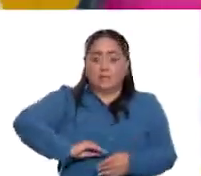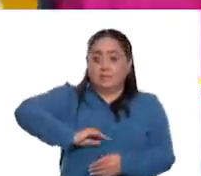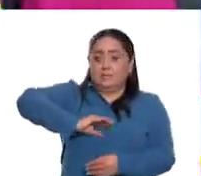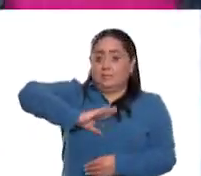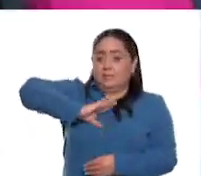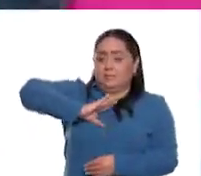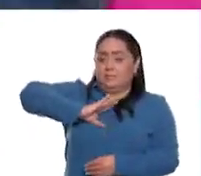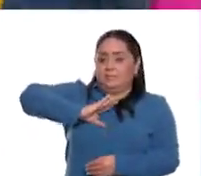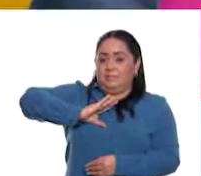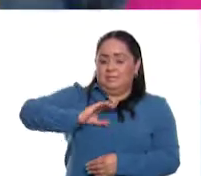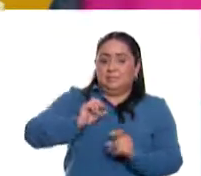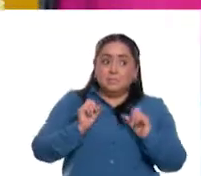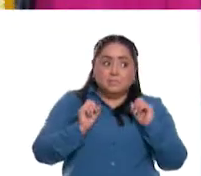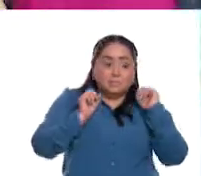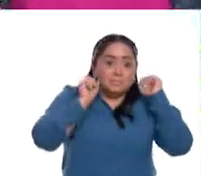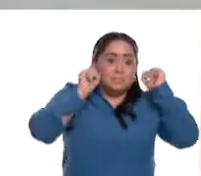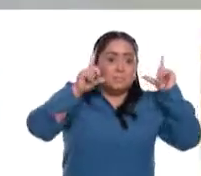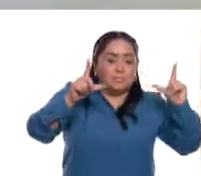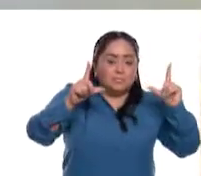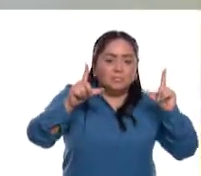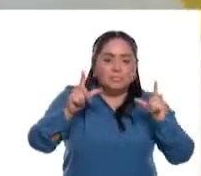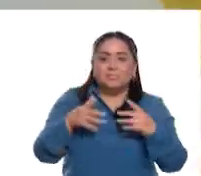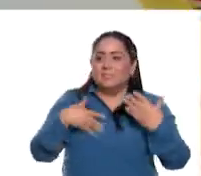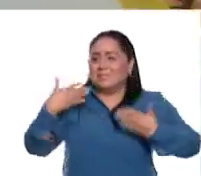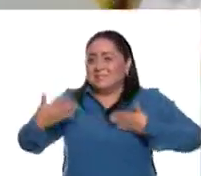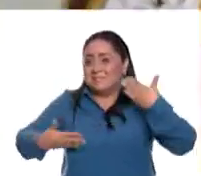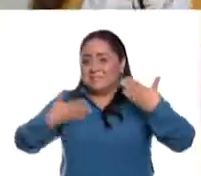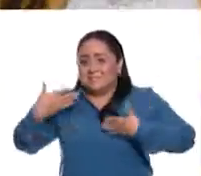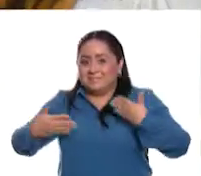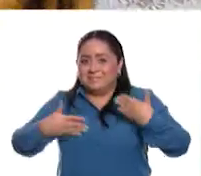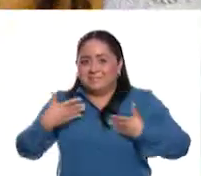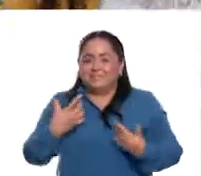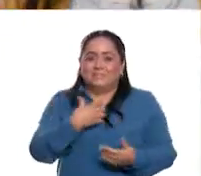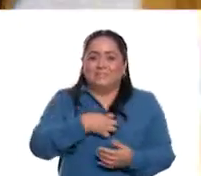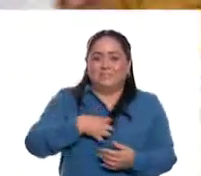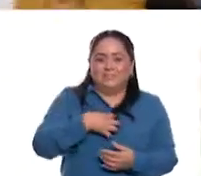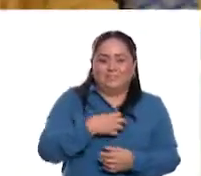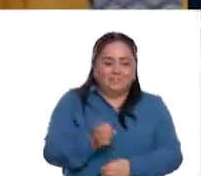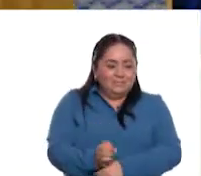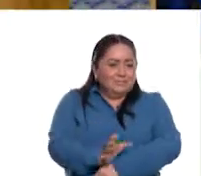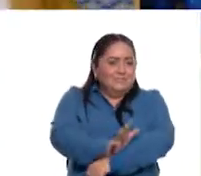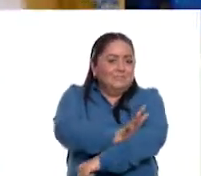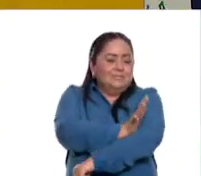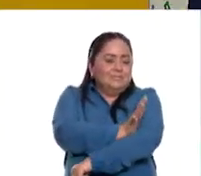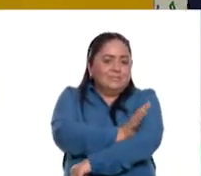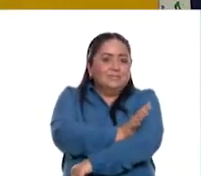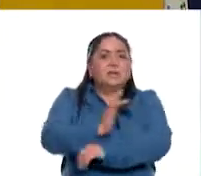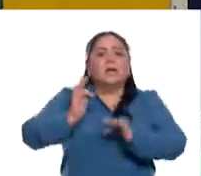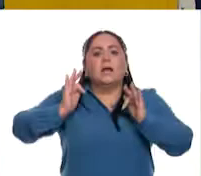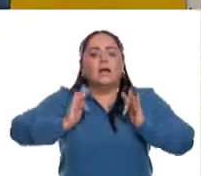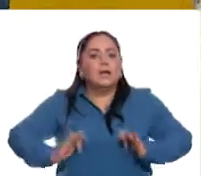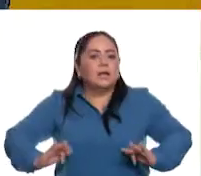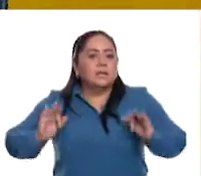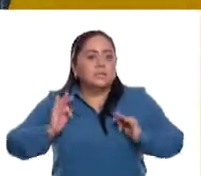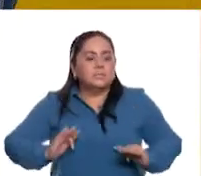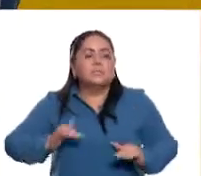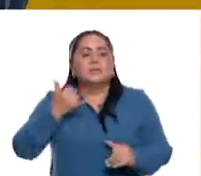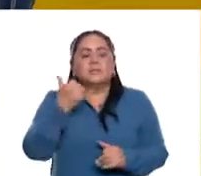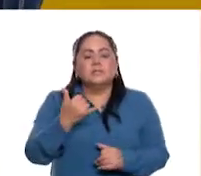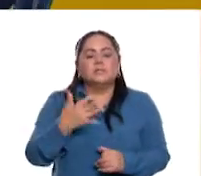Autoestima, amor, admiración, diversión, encanto, ilusión, calma, dicha